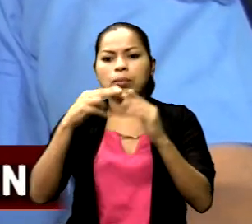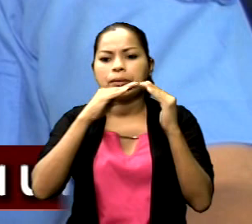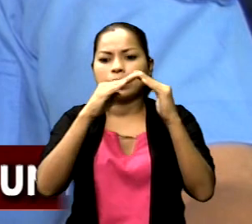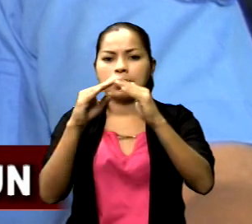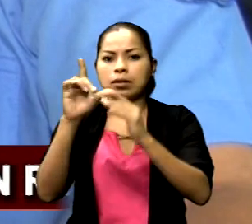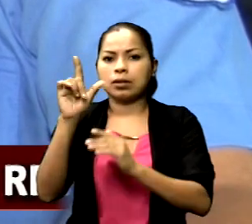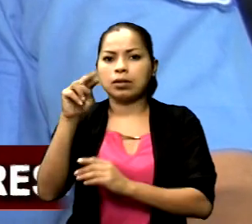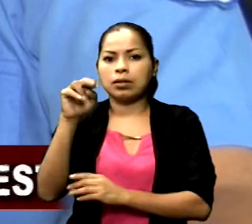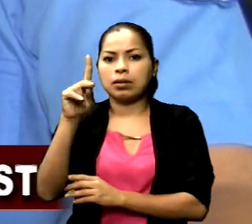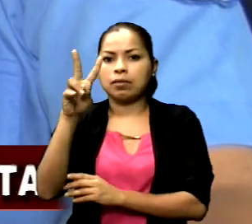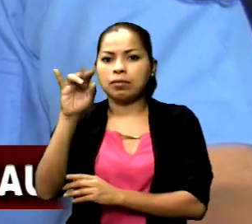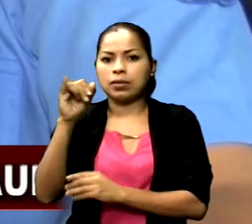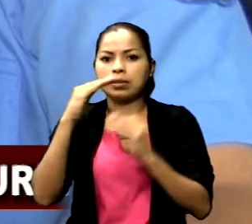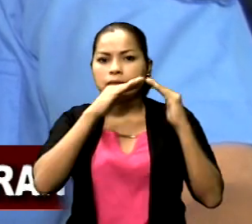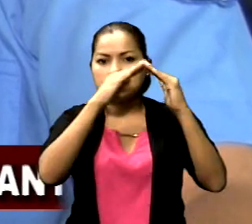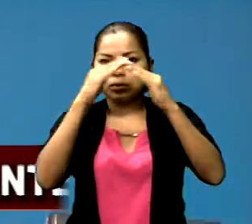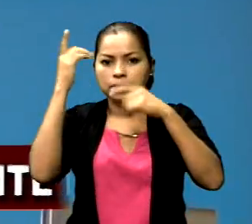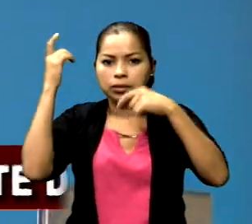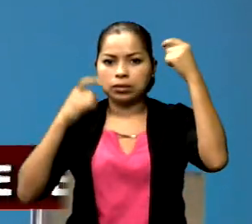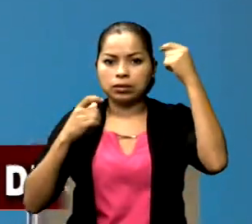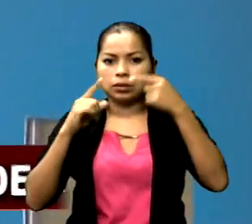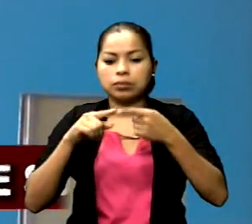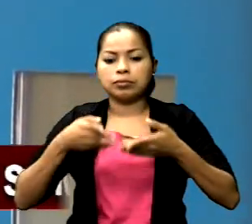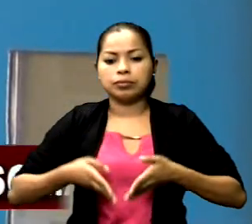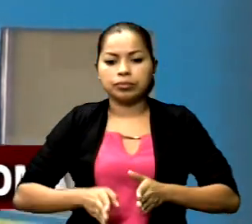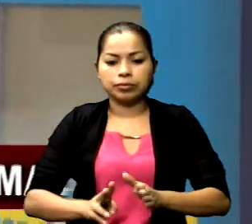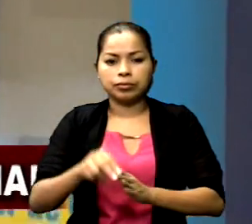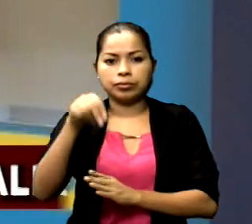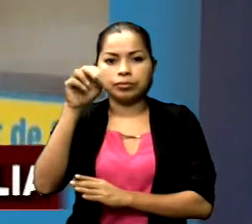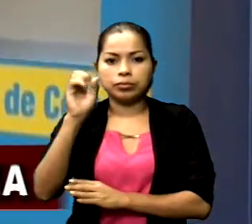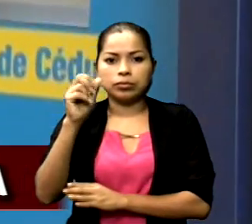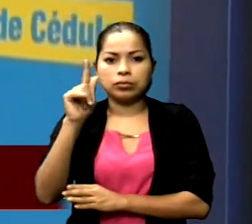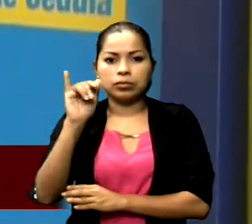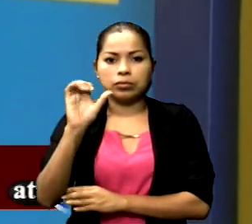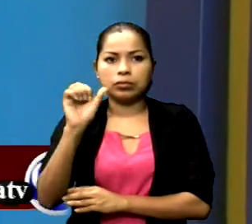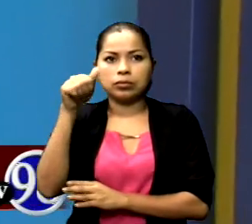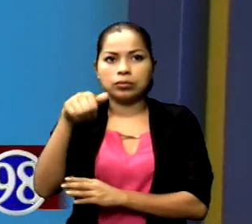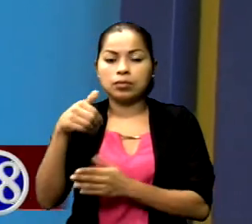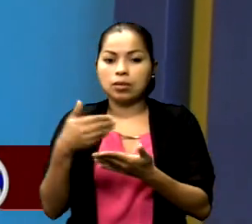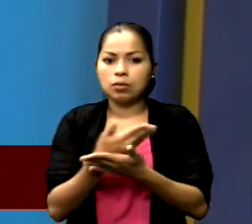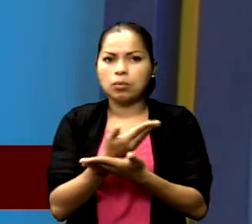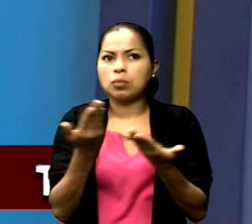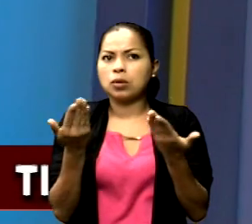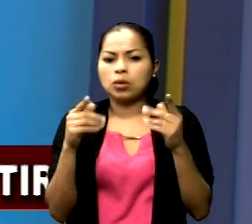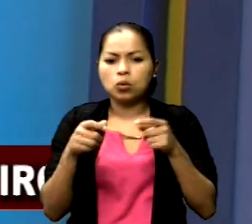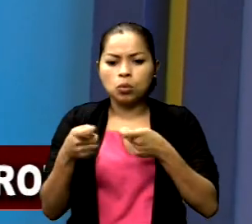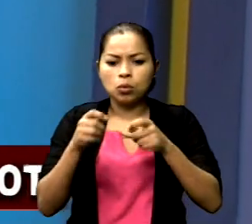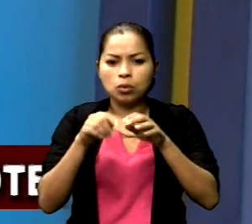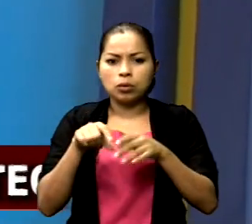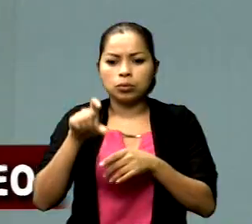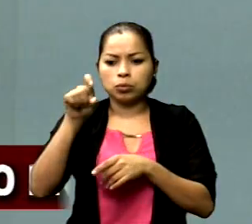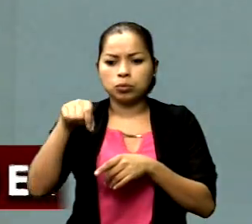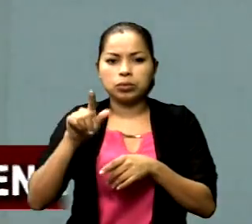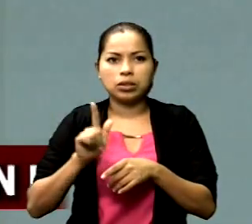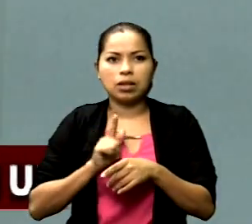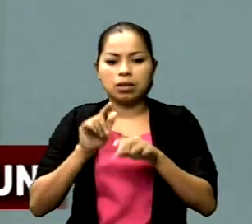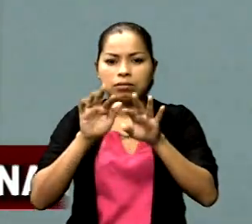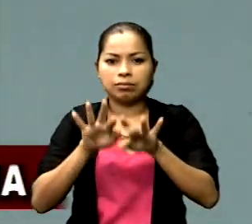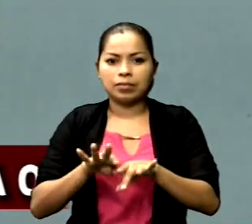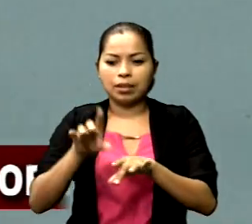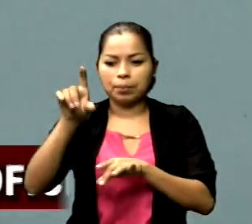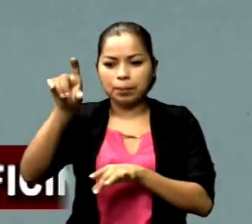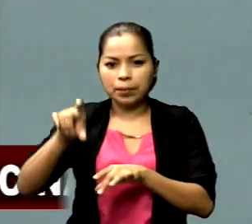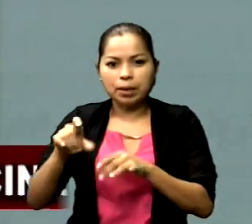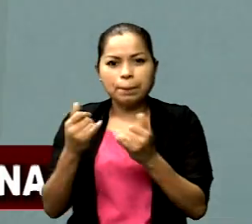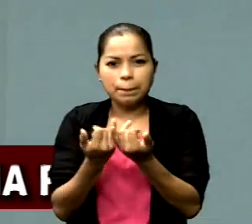Ciudad Sandino y en Azuasta. Los kioscos tecnológicos funcionan como máquinas de refrescos o cajeros